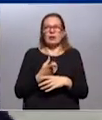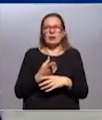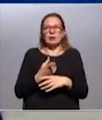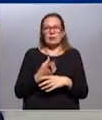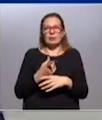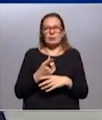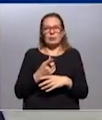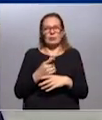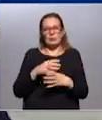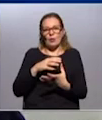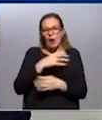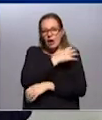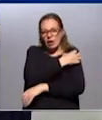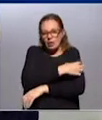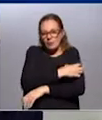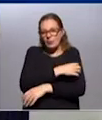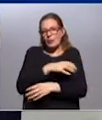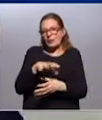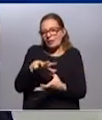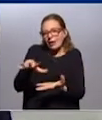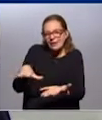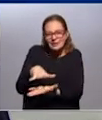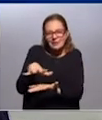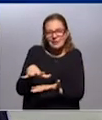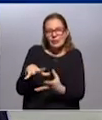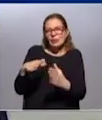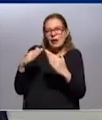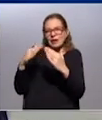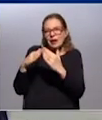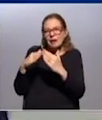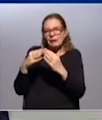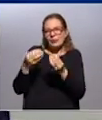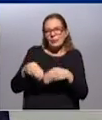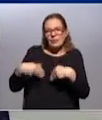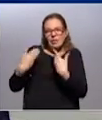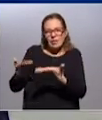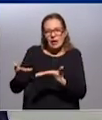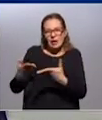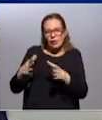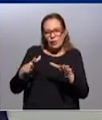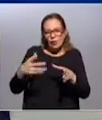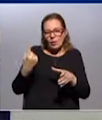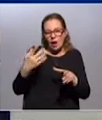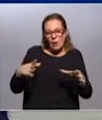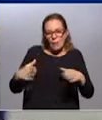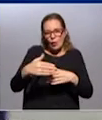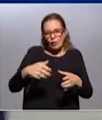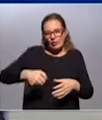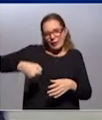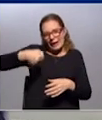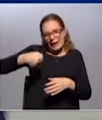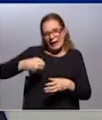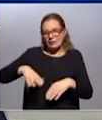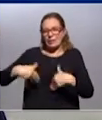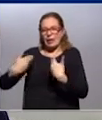es vialidad en los asentamientos lo que si hay alguna vivienda que haya que darle una bolsa de materiales una canasta de